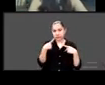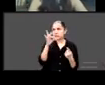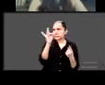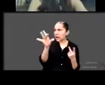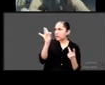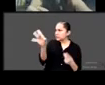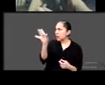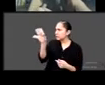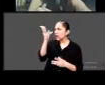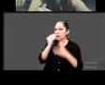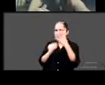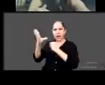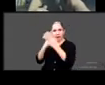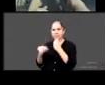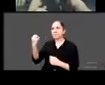y siguen